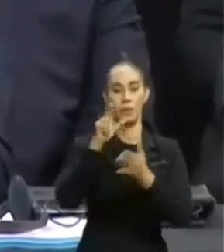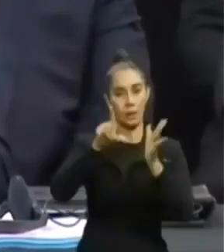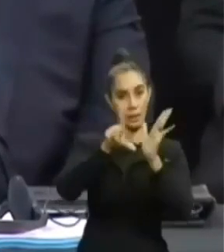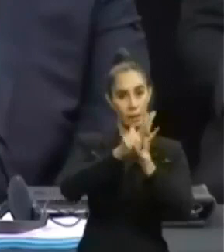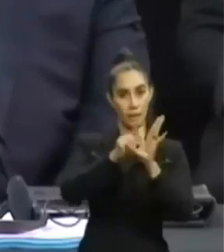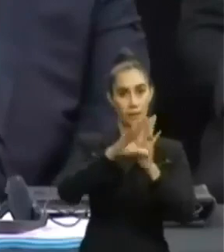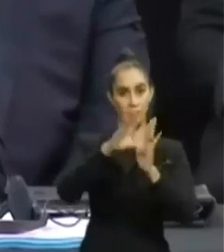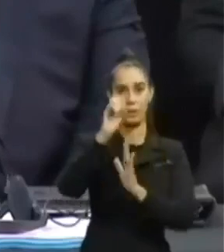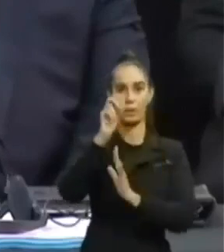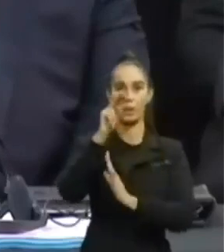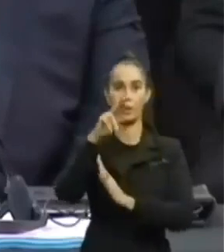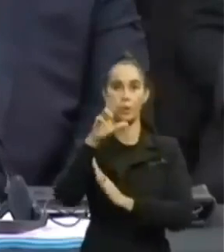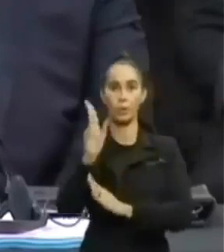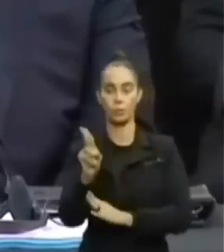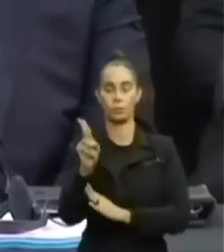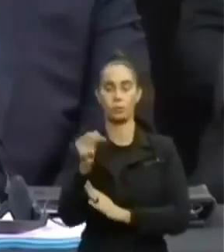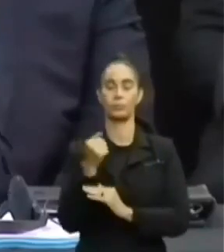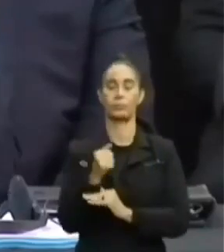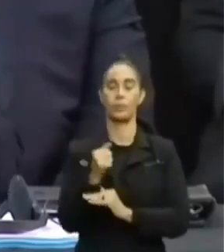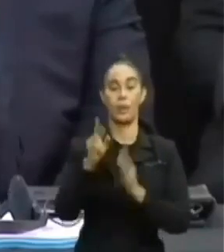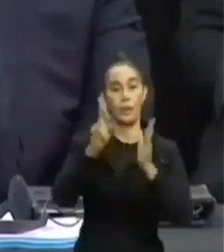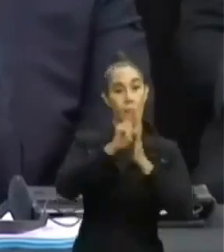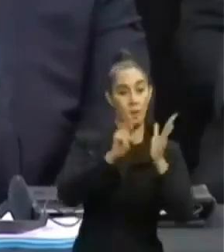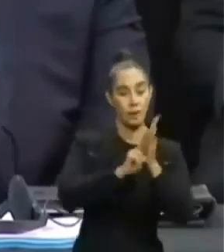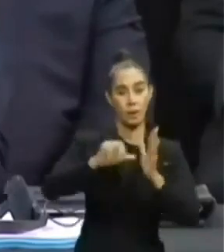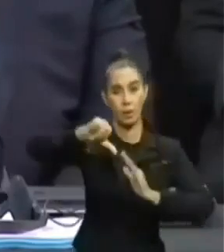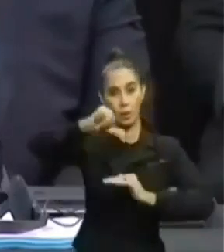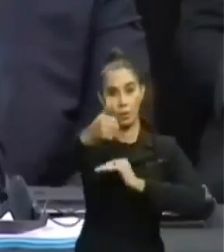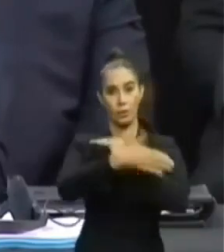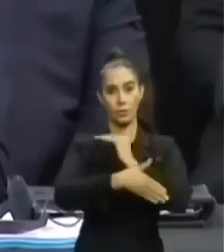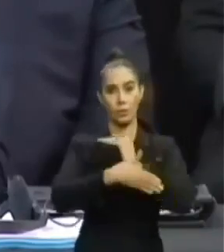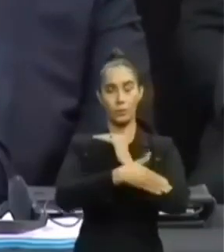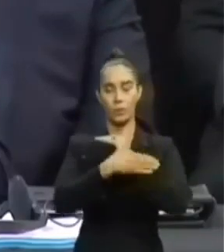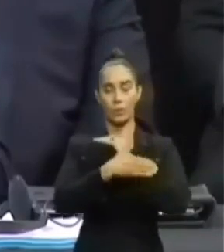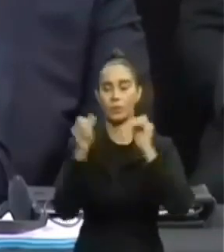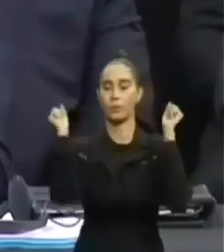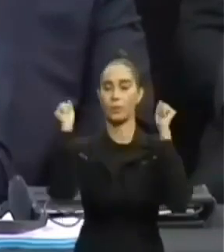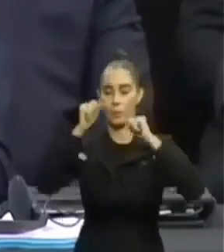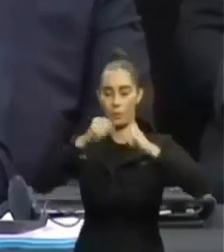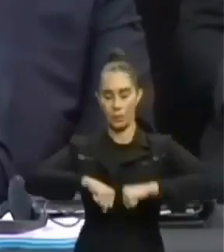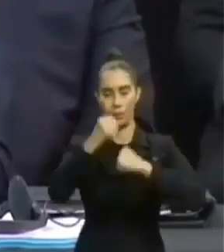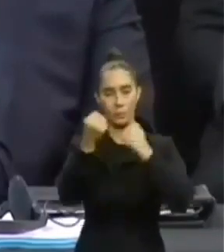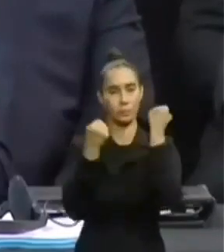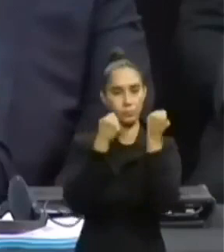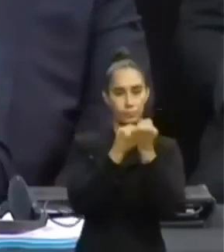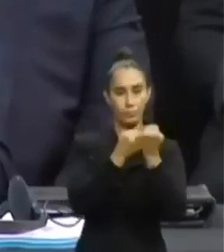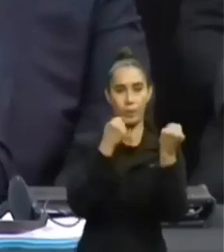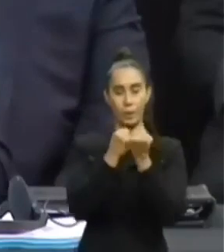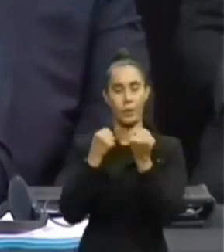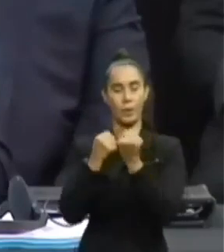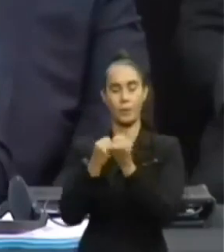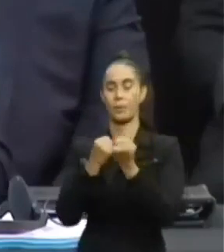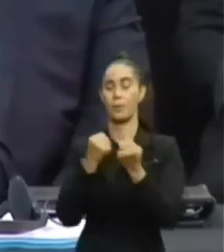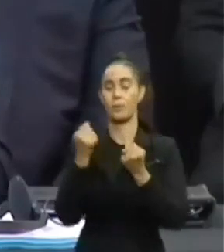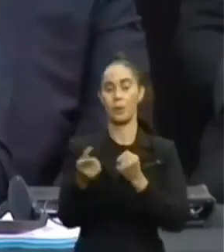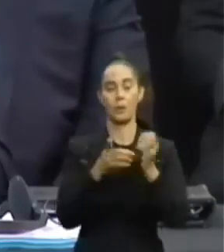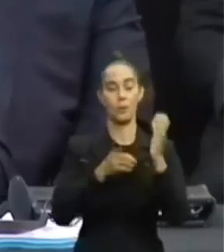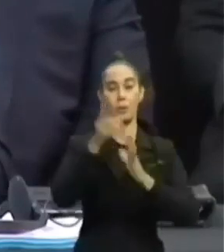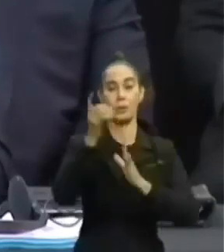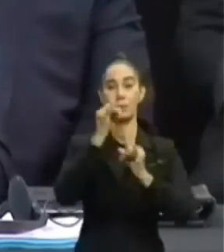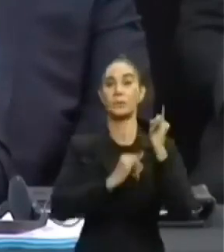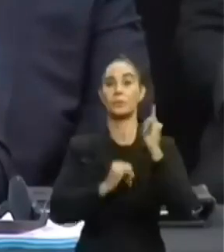que las medidas que unilateralmente han tomado algunos estados puedan estar respaldadas por el marco vinculante del derecho